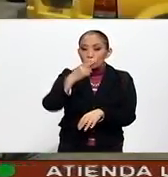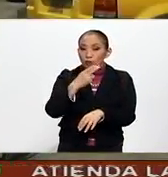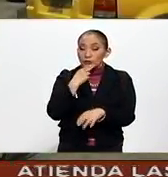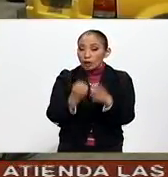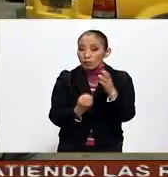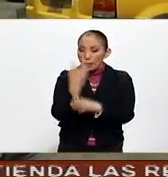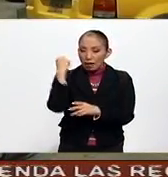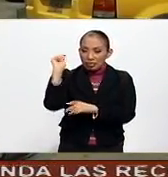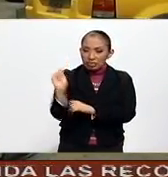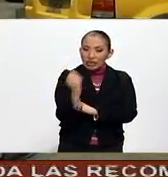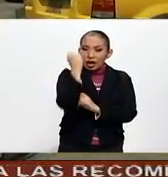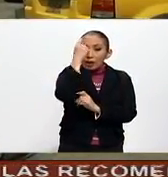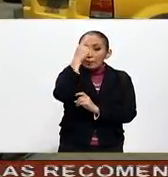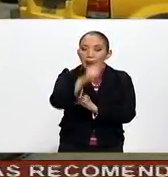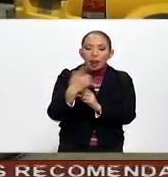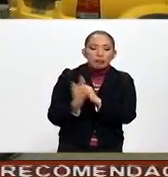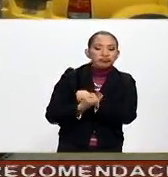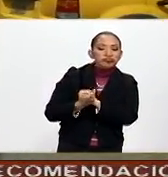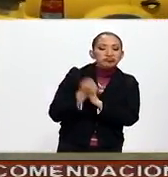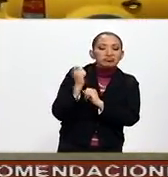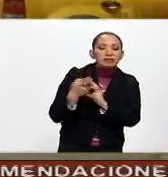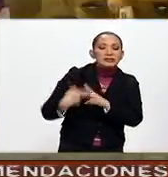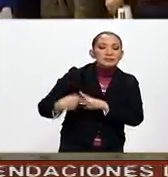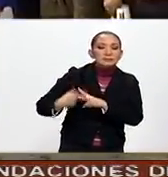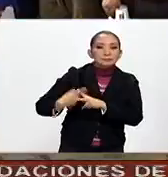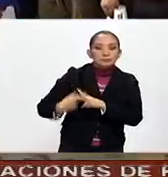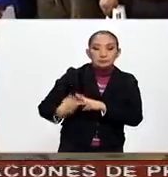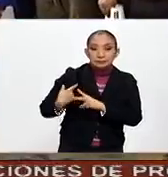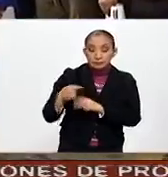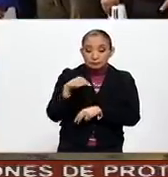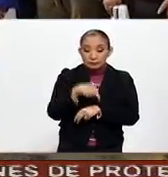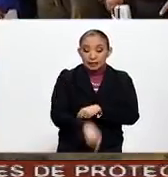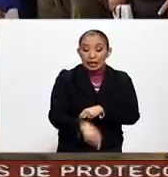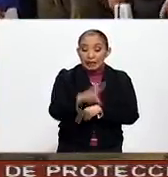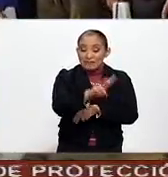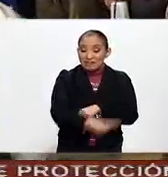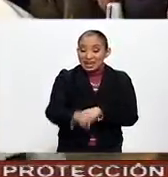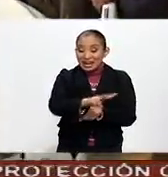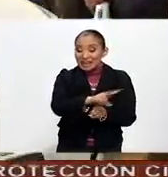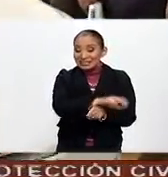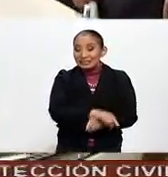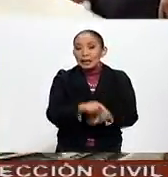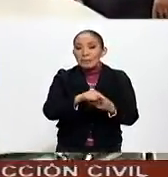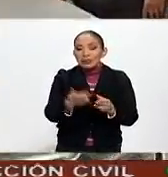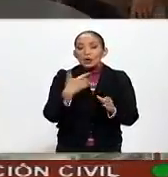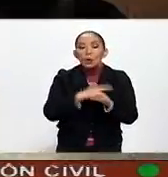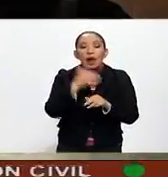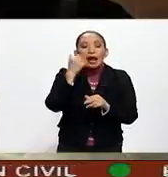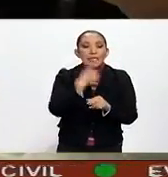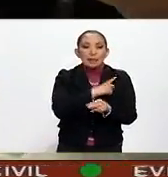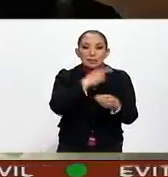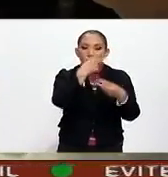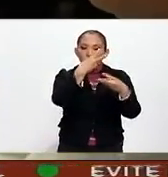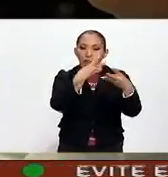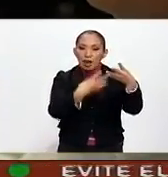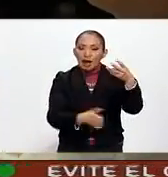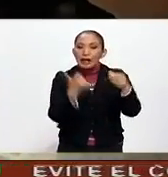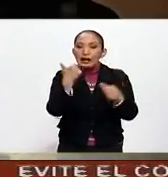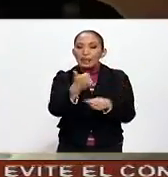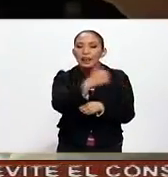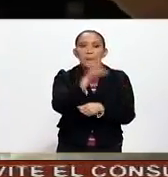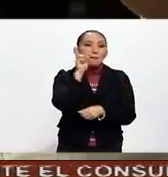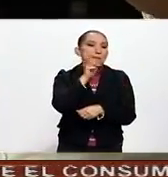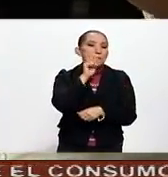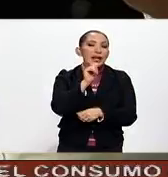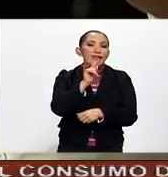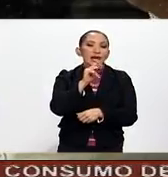utilizará nuevas tecnologías para medirlos. A partir de este viernes, estos son los pasos a seguir en cada